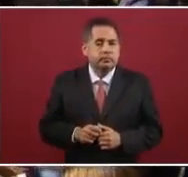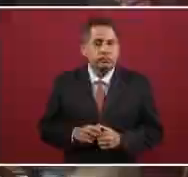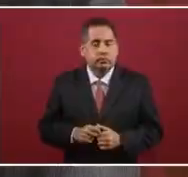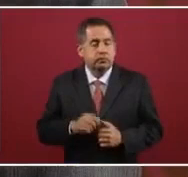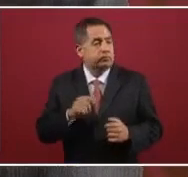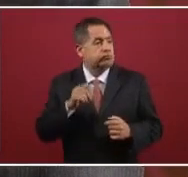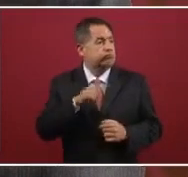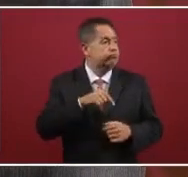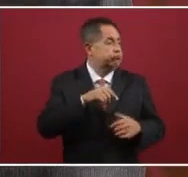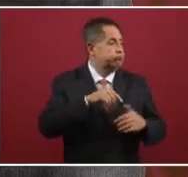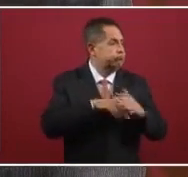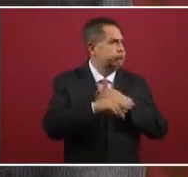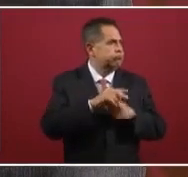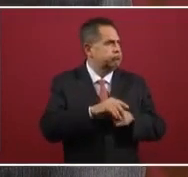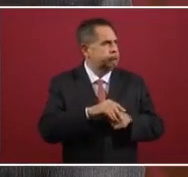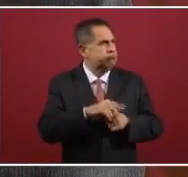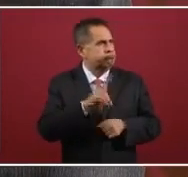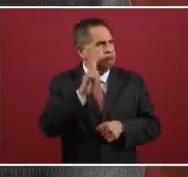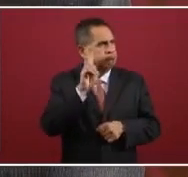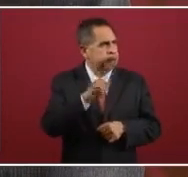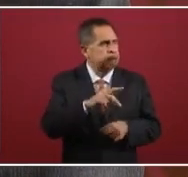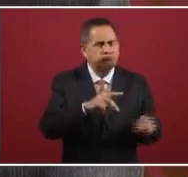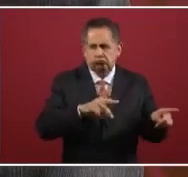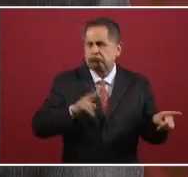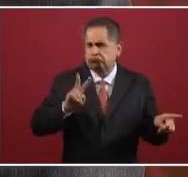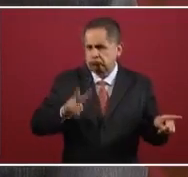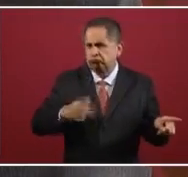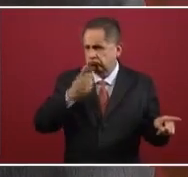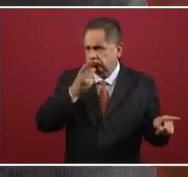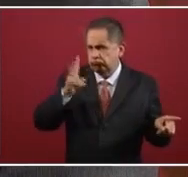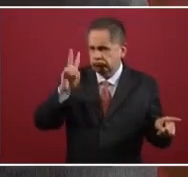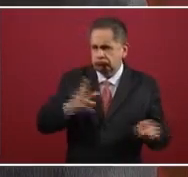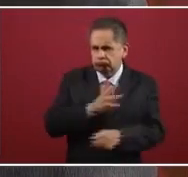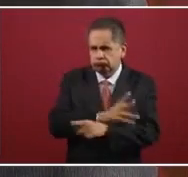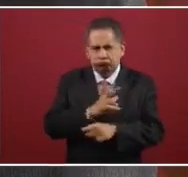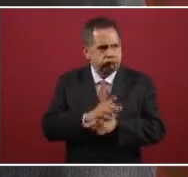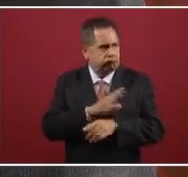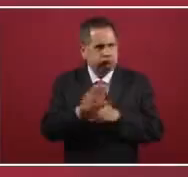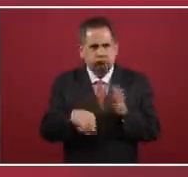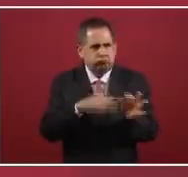actuó con rectitud, con integridad, si dijo la verdad,